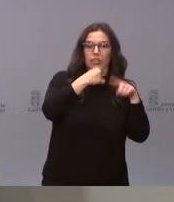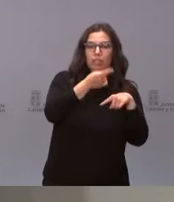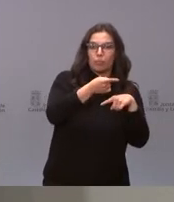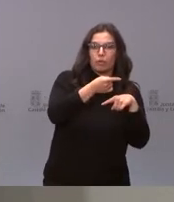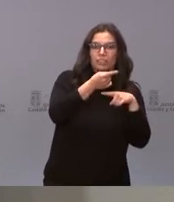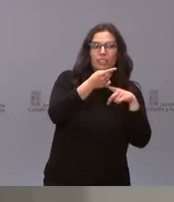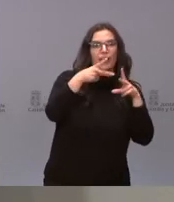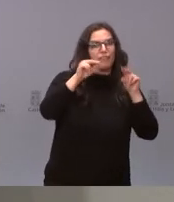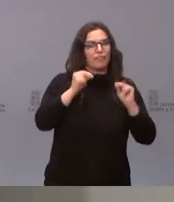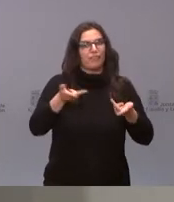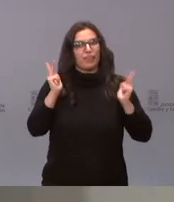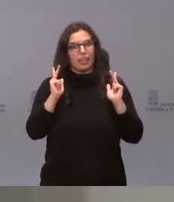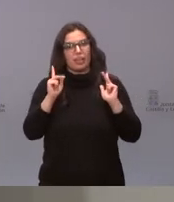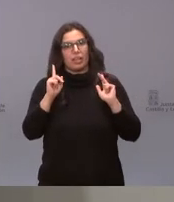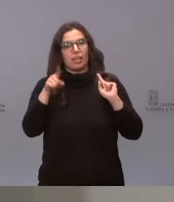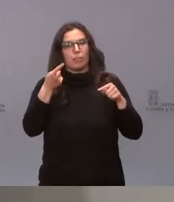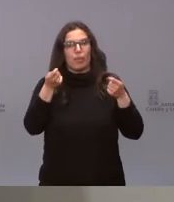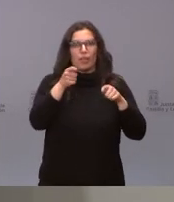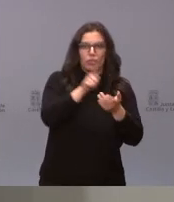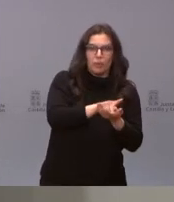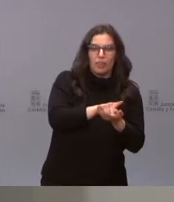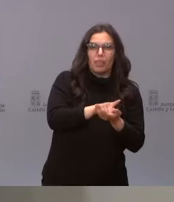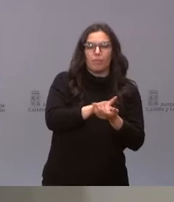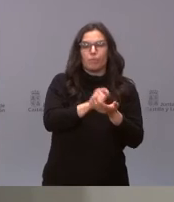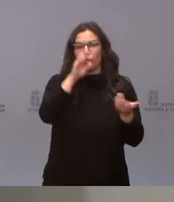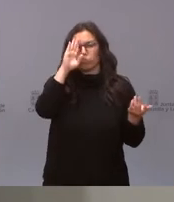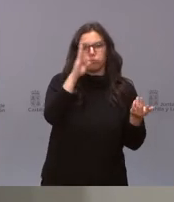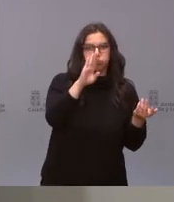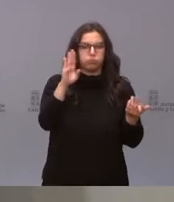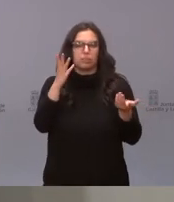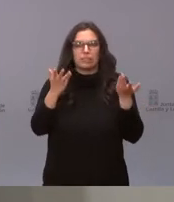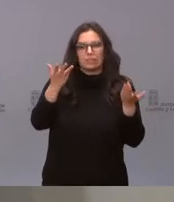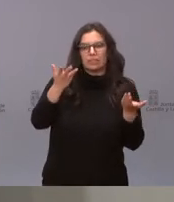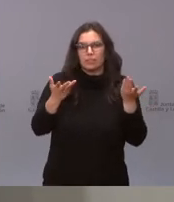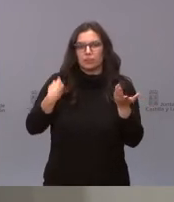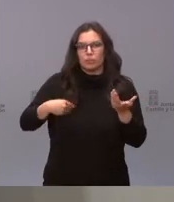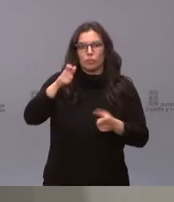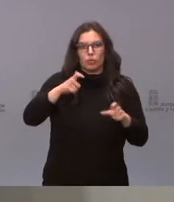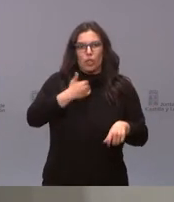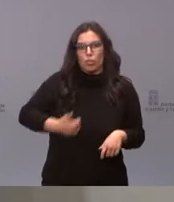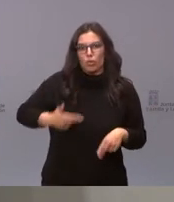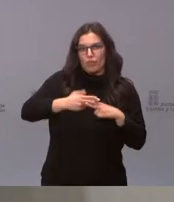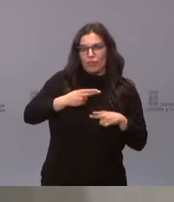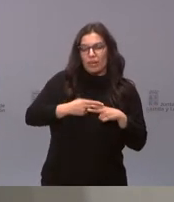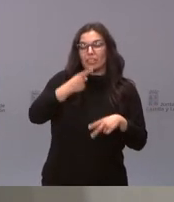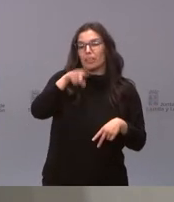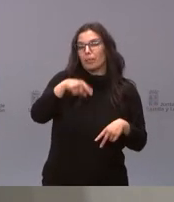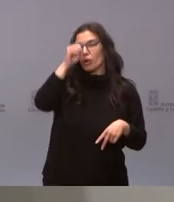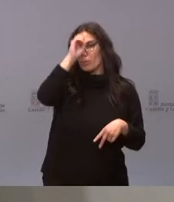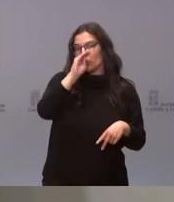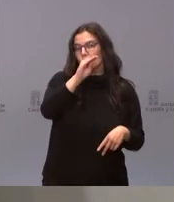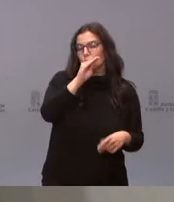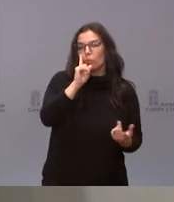la reticencia que puede provocar en en los ciudadanos y los propios hosteleros y que le parece detrás o